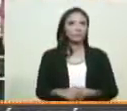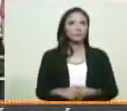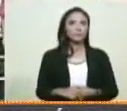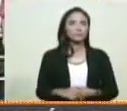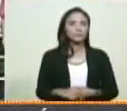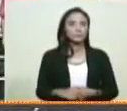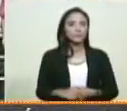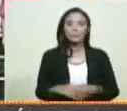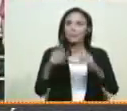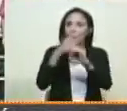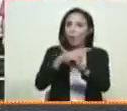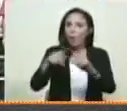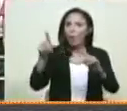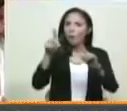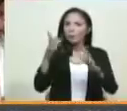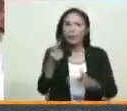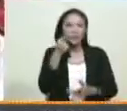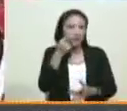no. Juan Manuel Santos,